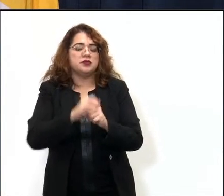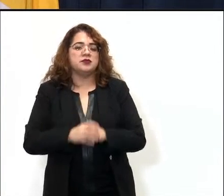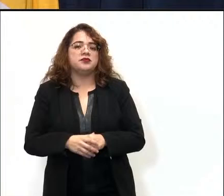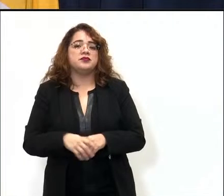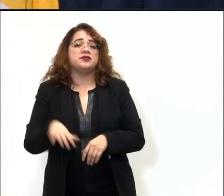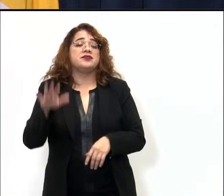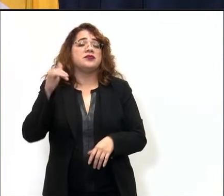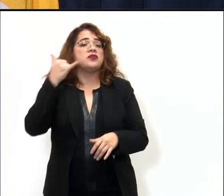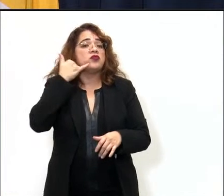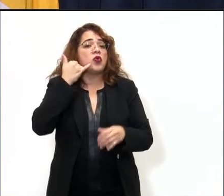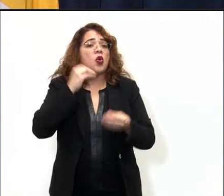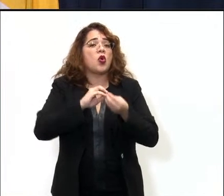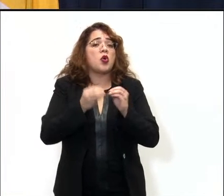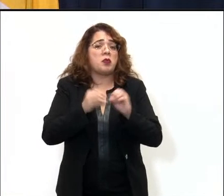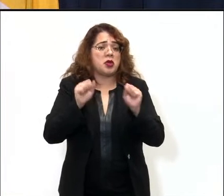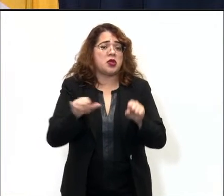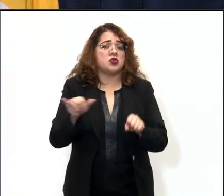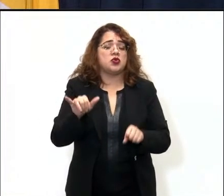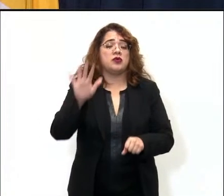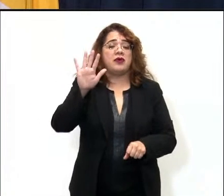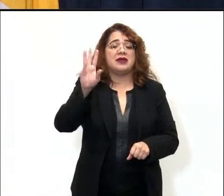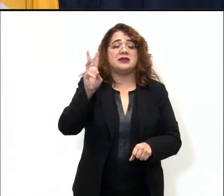al